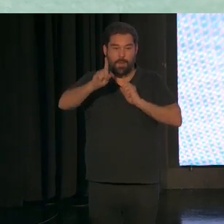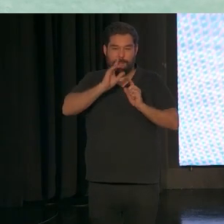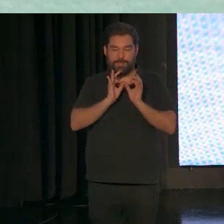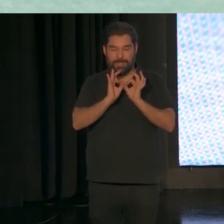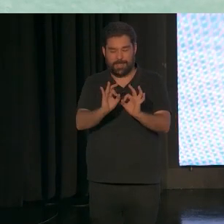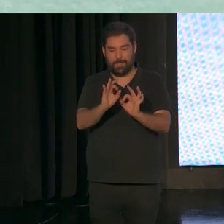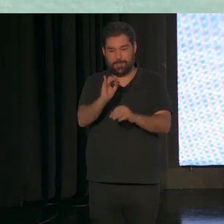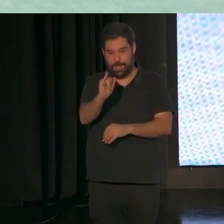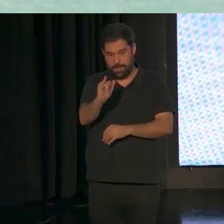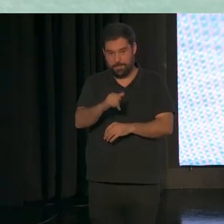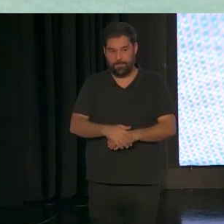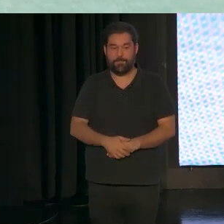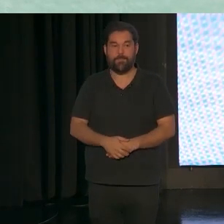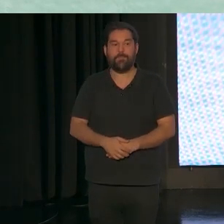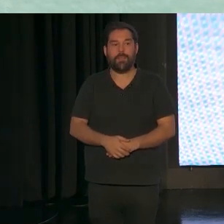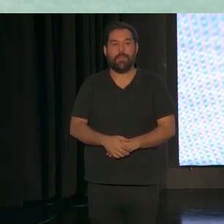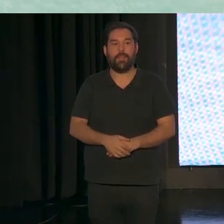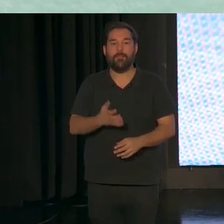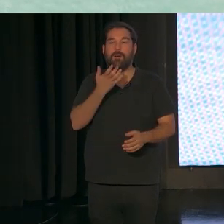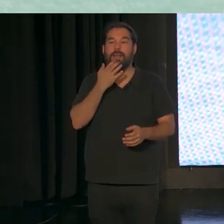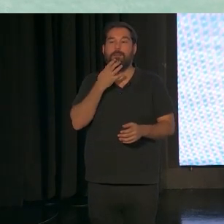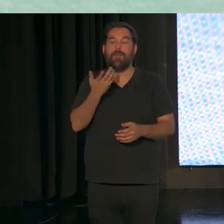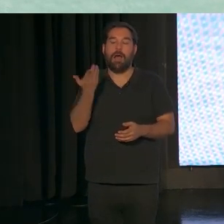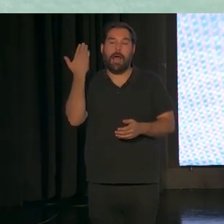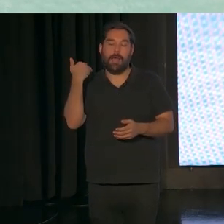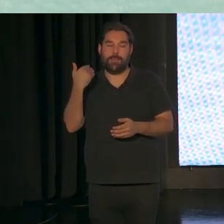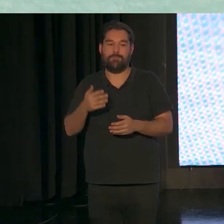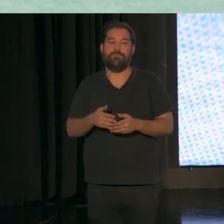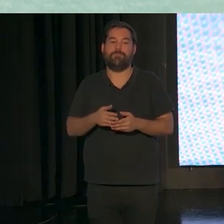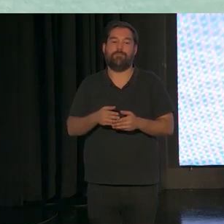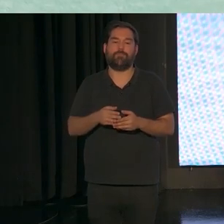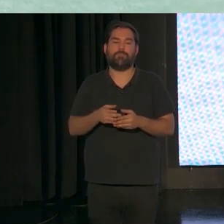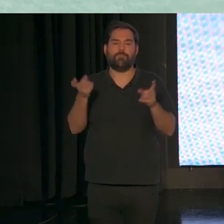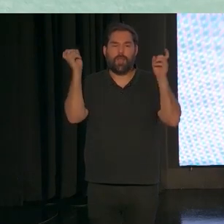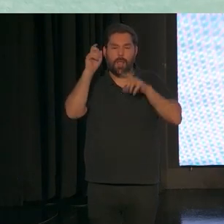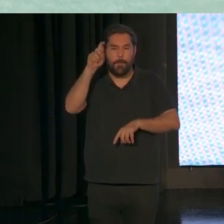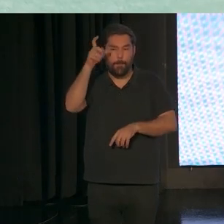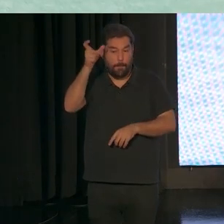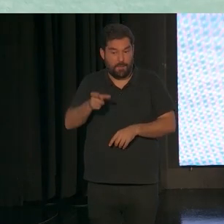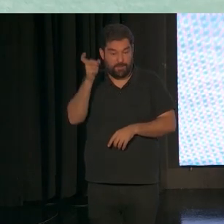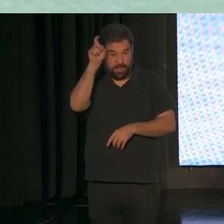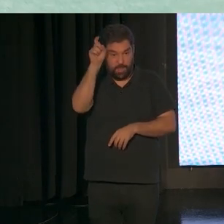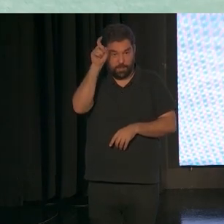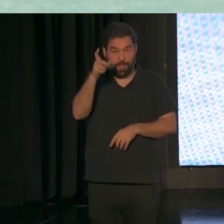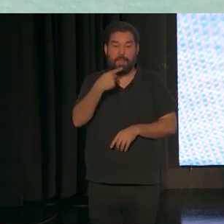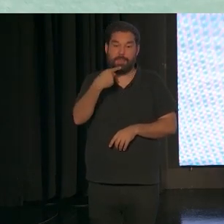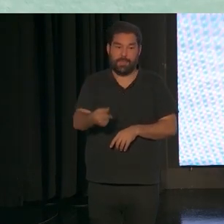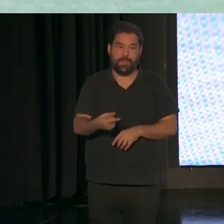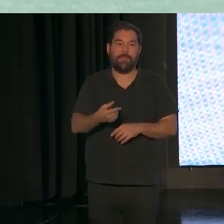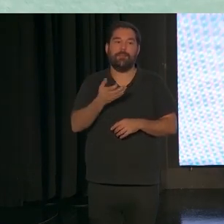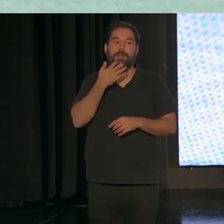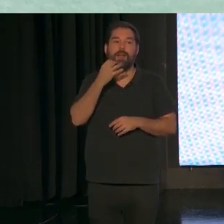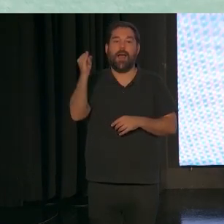específicas de hecho un comentario a veces de las educadoras es decir eh Javier